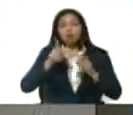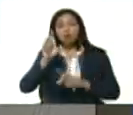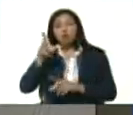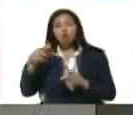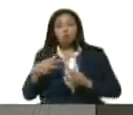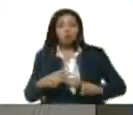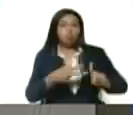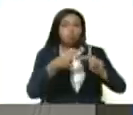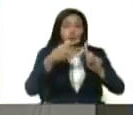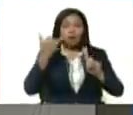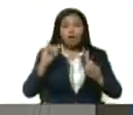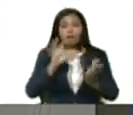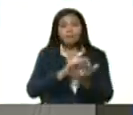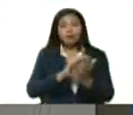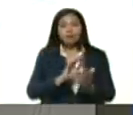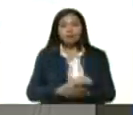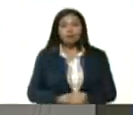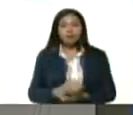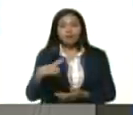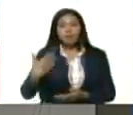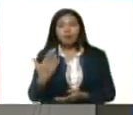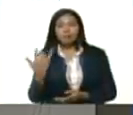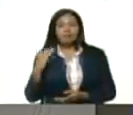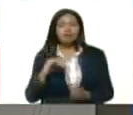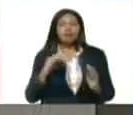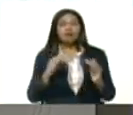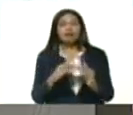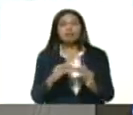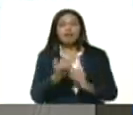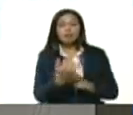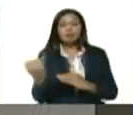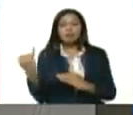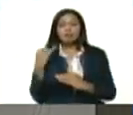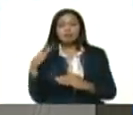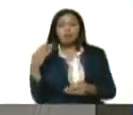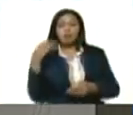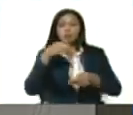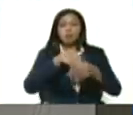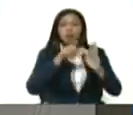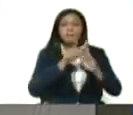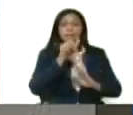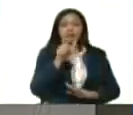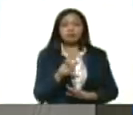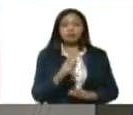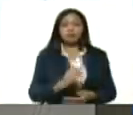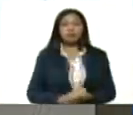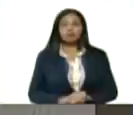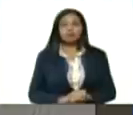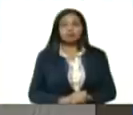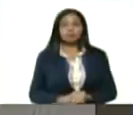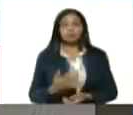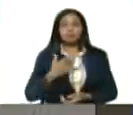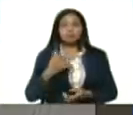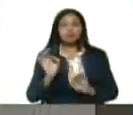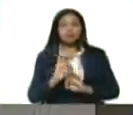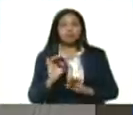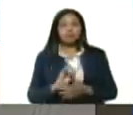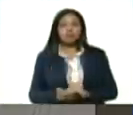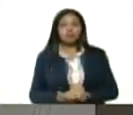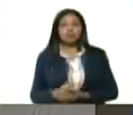Margarita, para que se puedan tener habitaciones donde puedan aislarse aquellos casos de personas asintomáticas portadoras